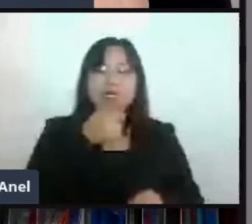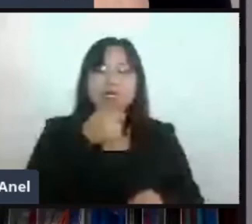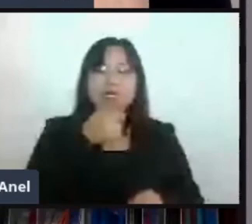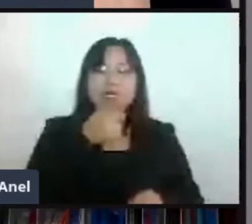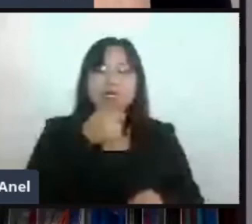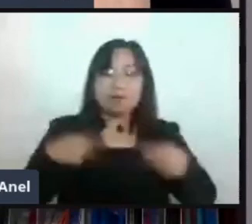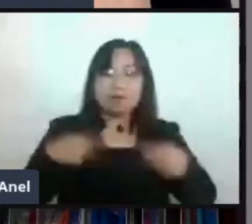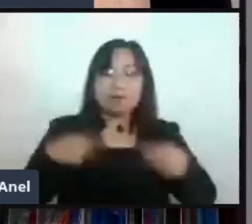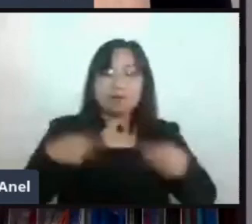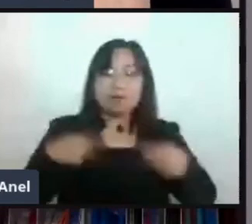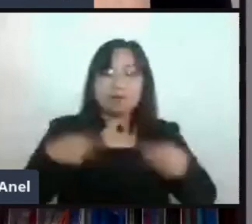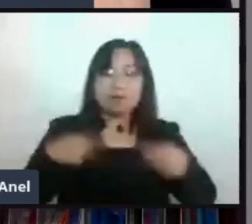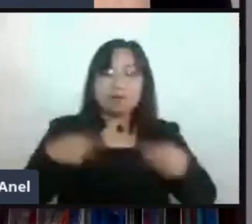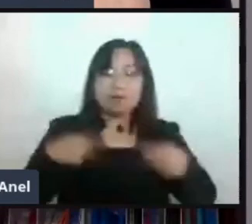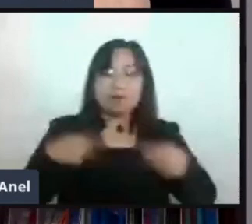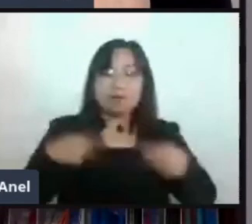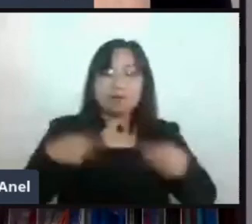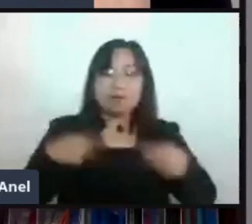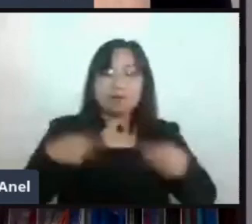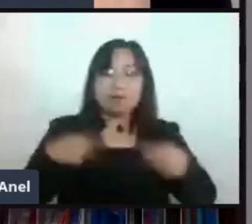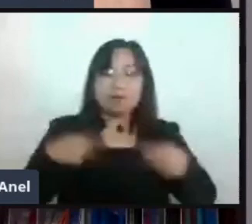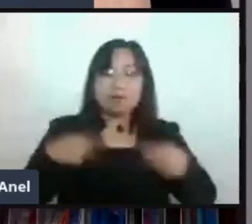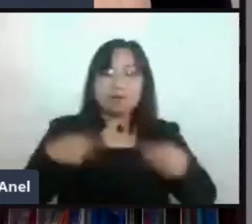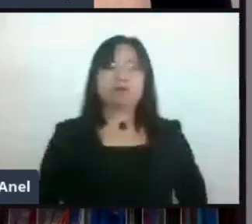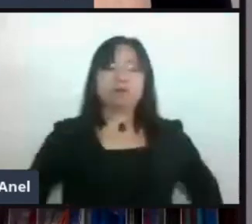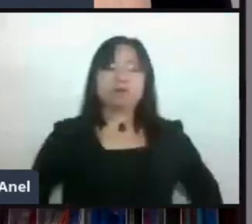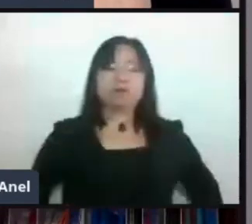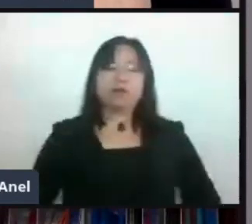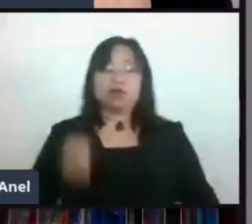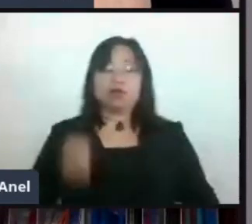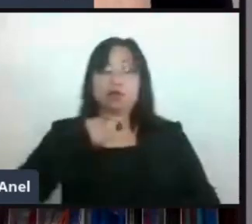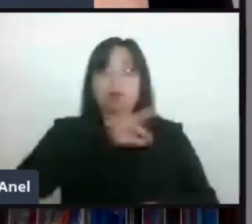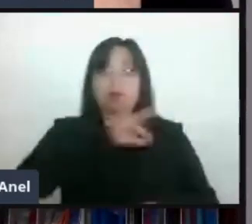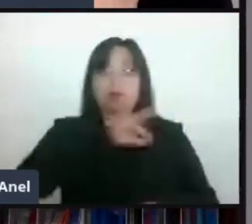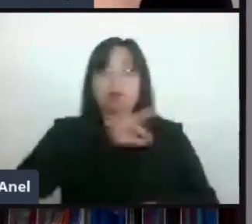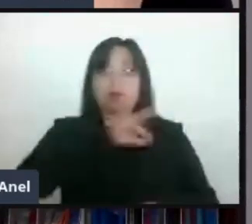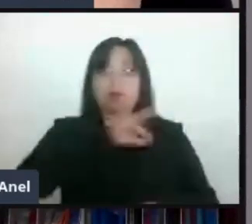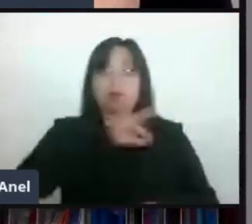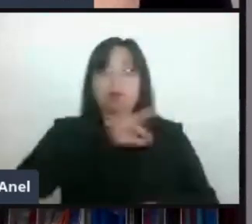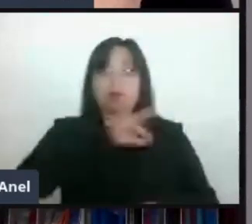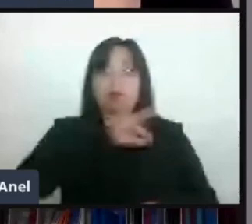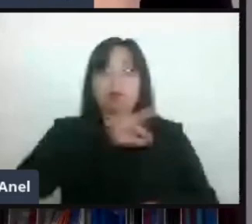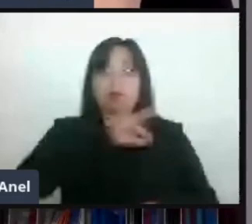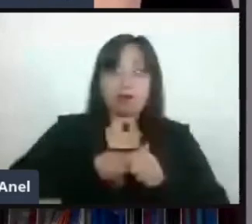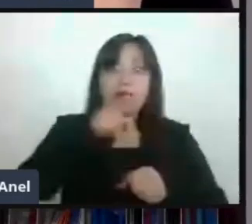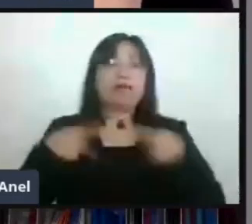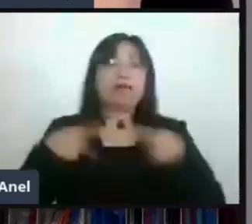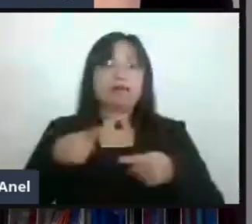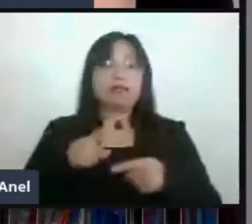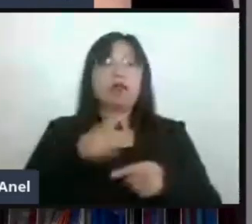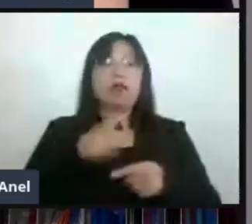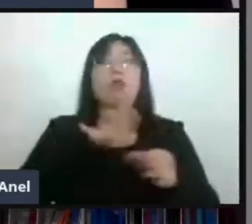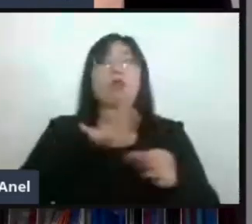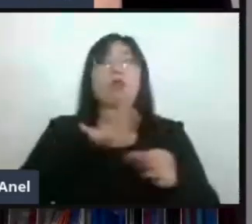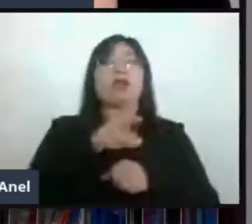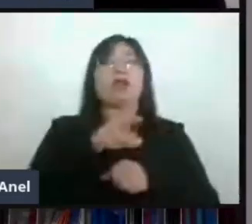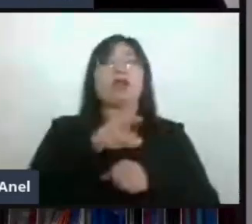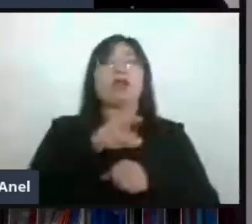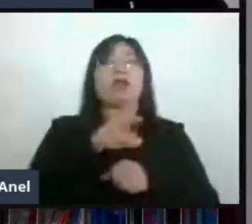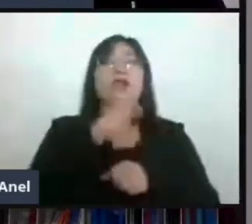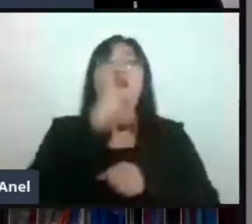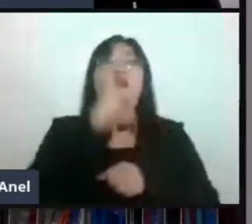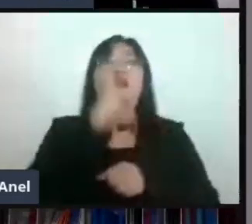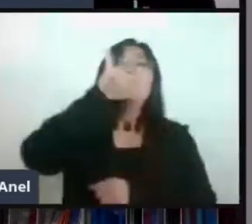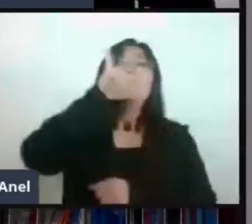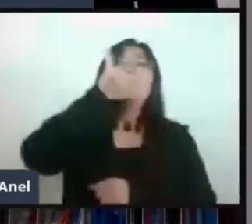que respondan, yo puedo restringir o no a los usuarios de un dominio, Carlos. Correcto, okay. Entonces, si yo no pongo ninguna restricción, si